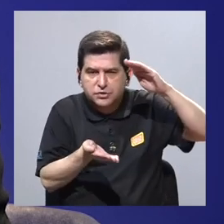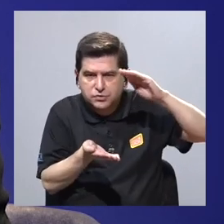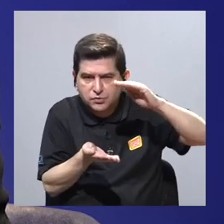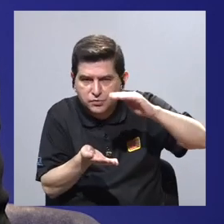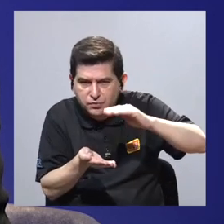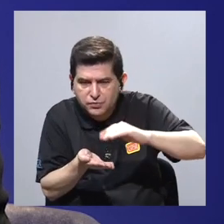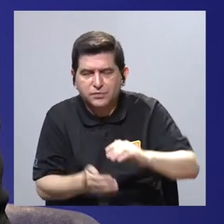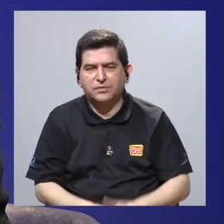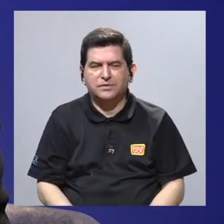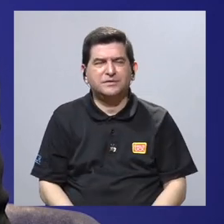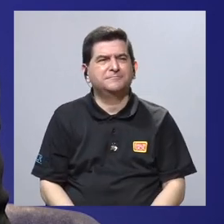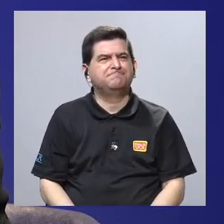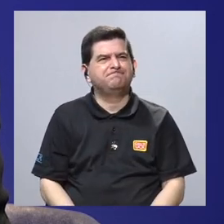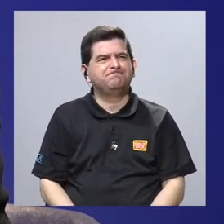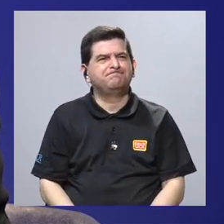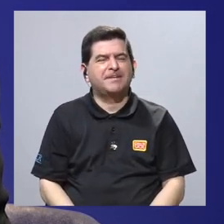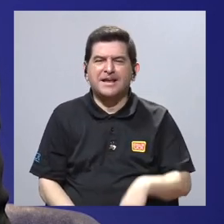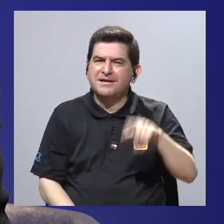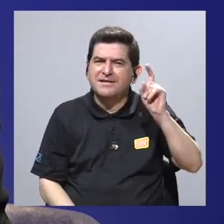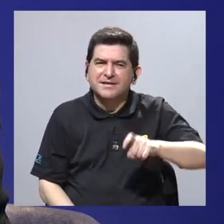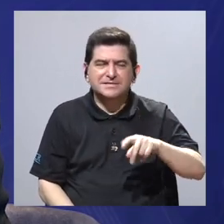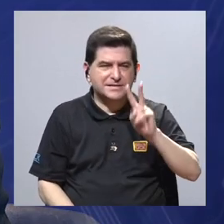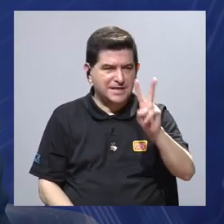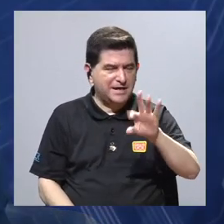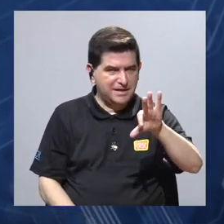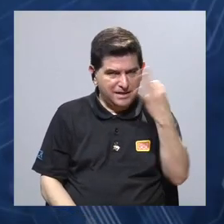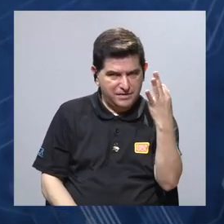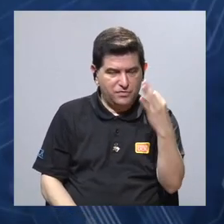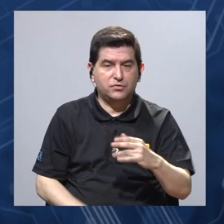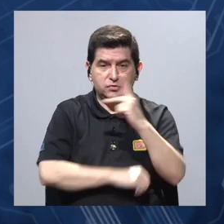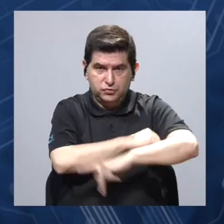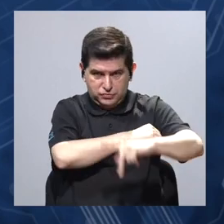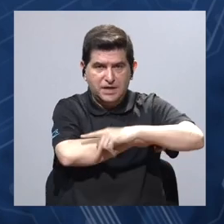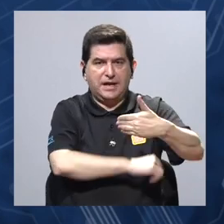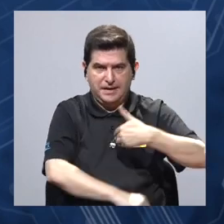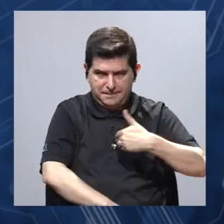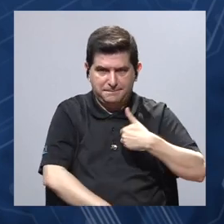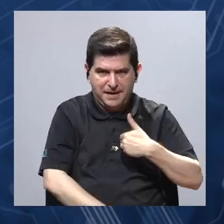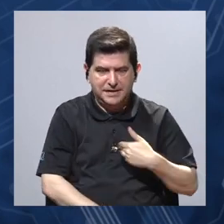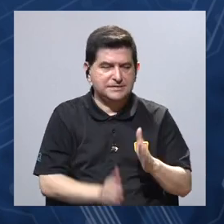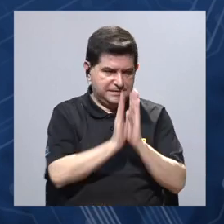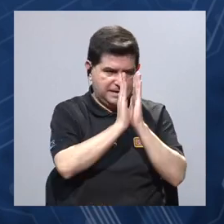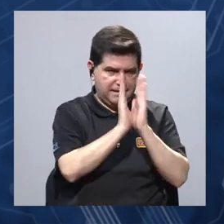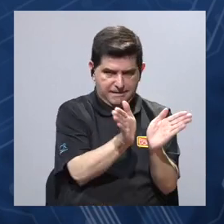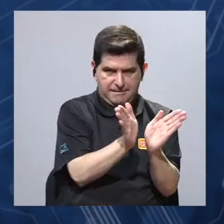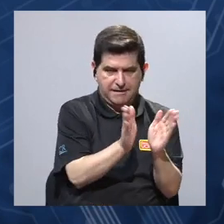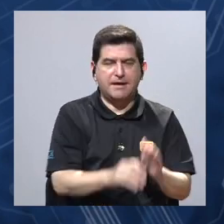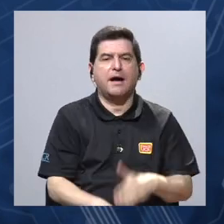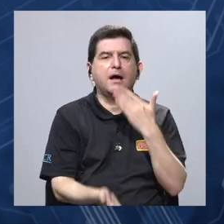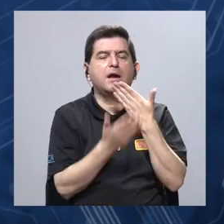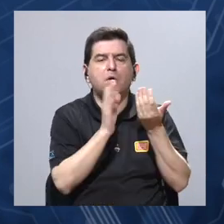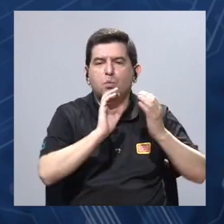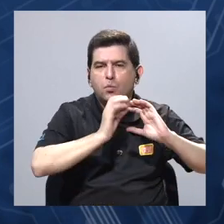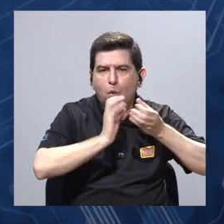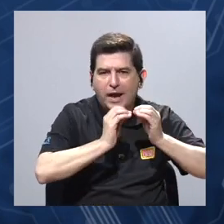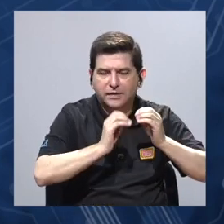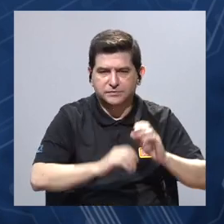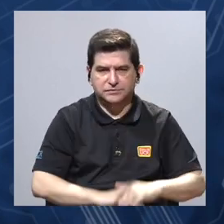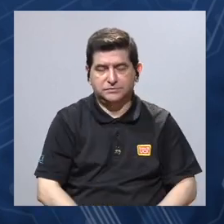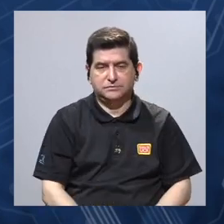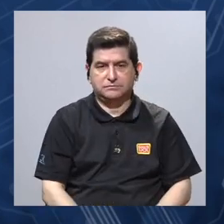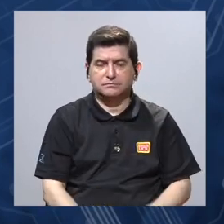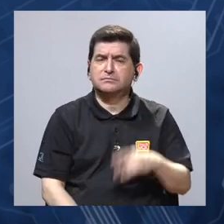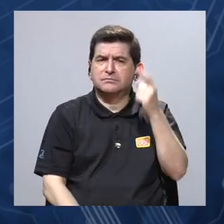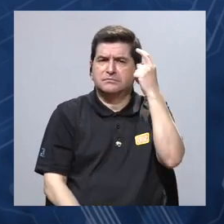que hacerlo, digamos, en los dos sentidos. El país ha tenido, digamos, en términos generales, buenos números, ¿verdad?